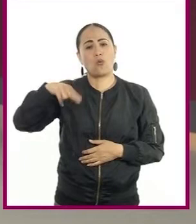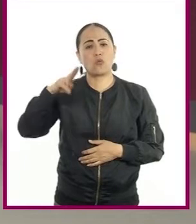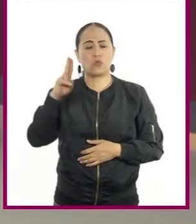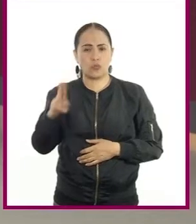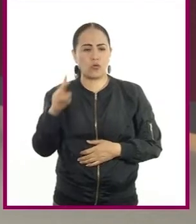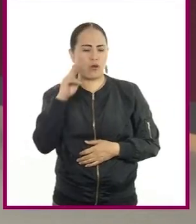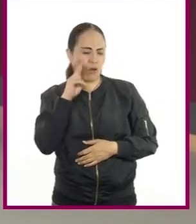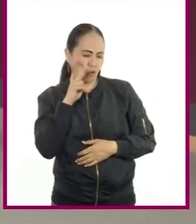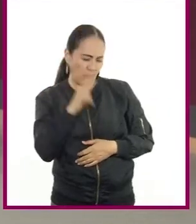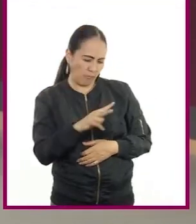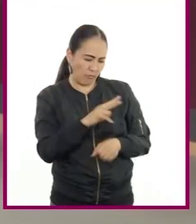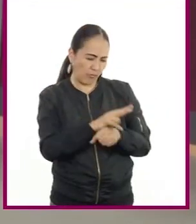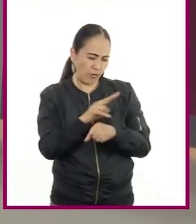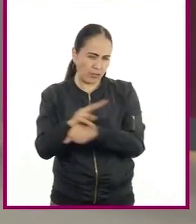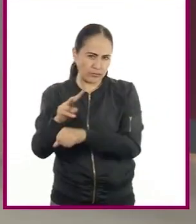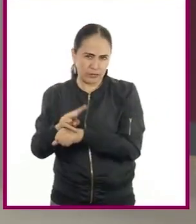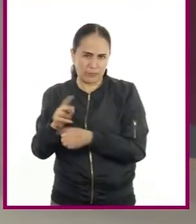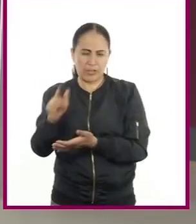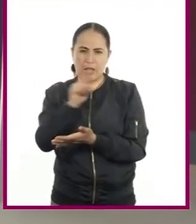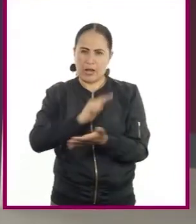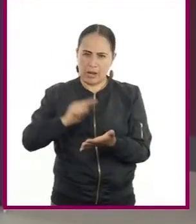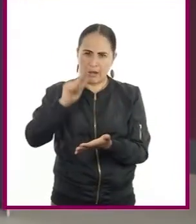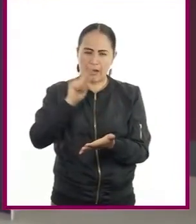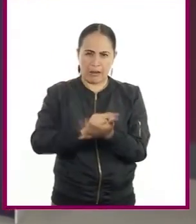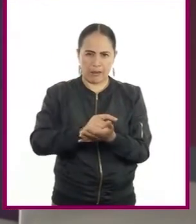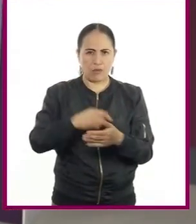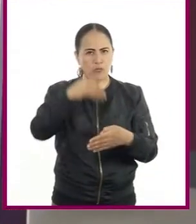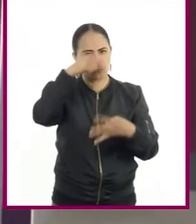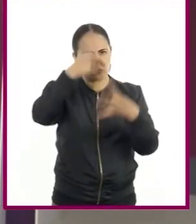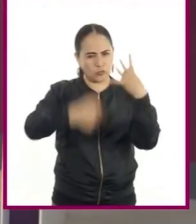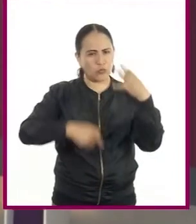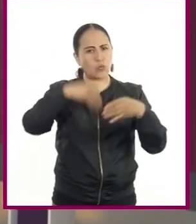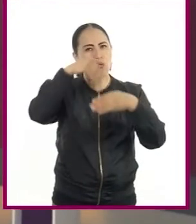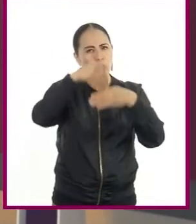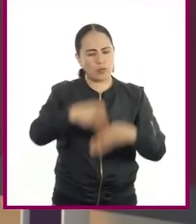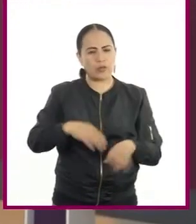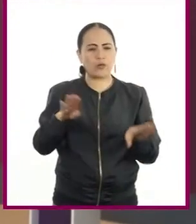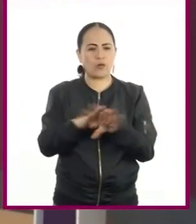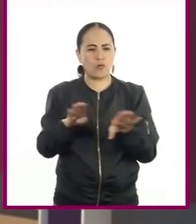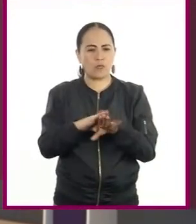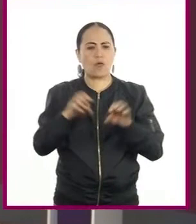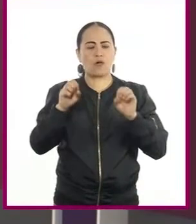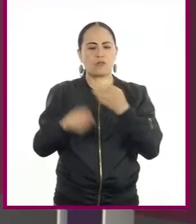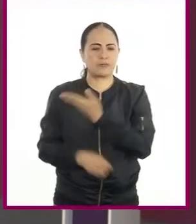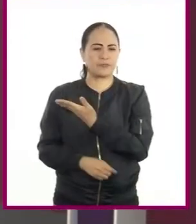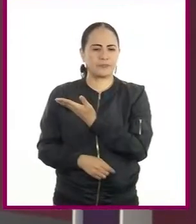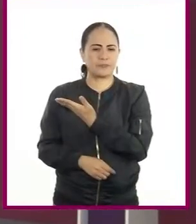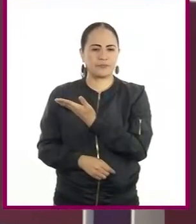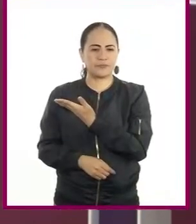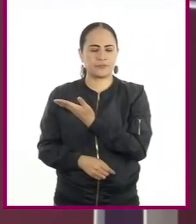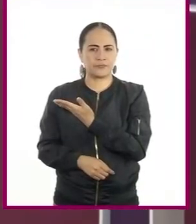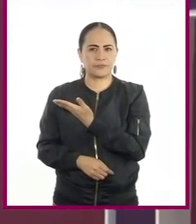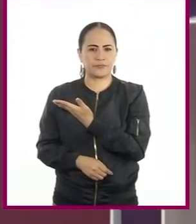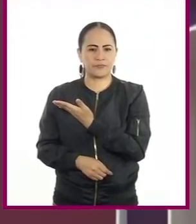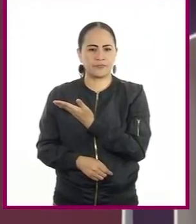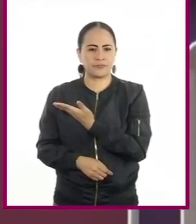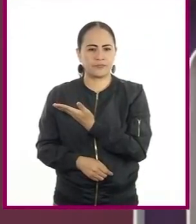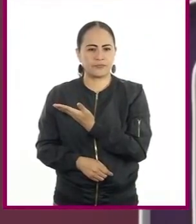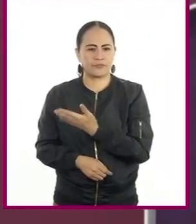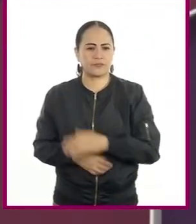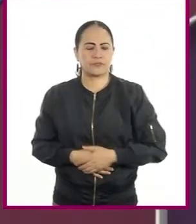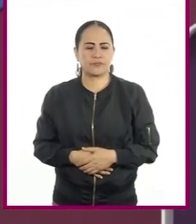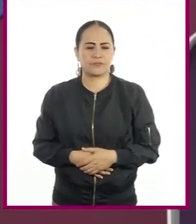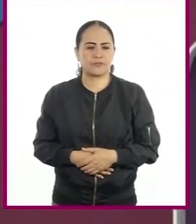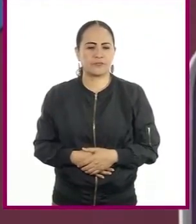estos tratados a través de diversos organismos, como la Oficina del Alto Comisionado de las Naciones Unidas para los Derechos